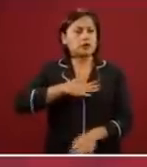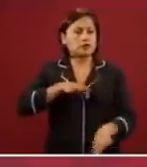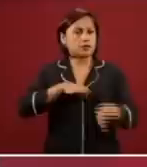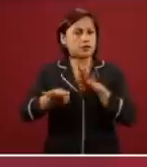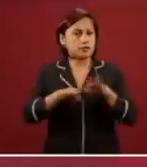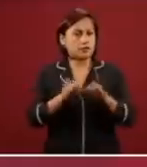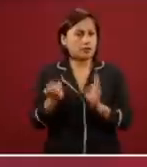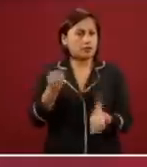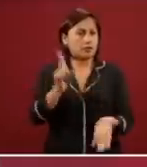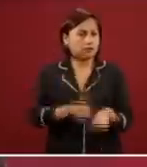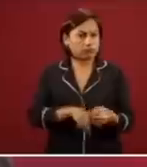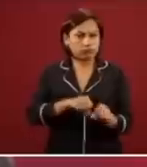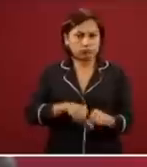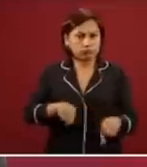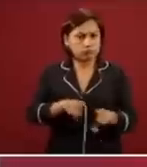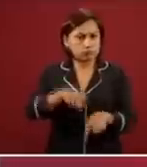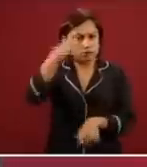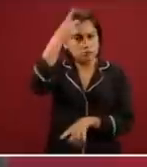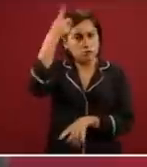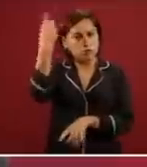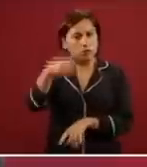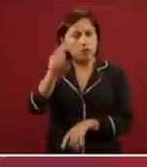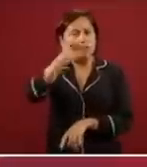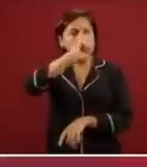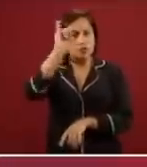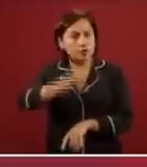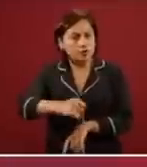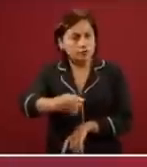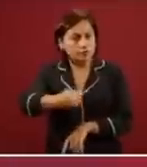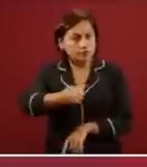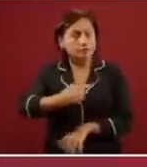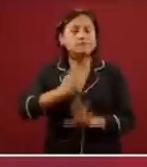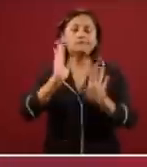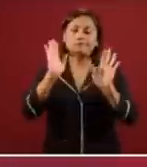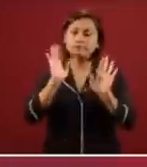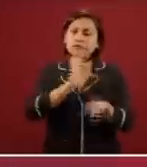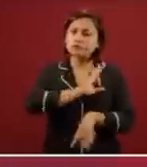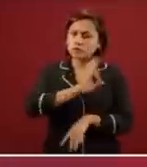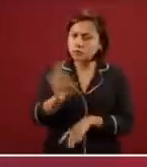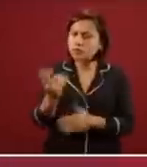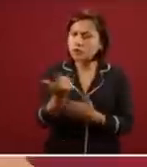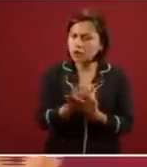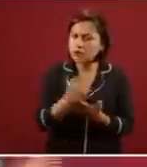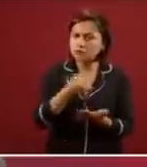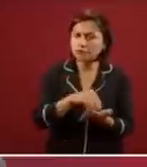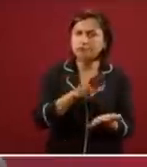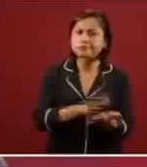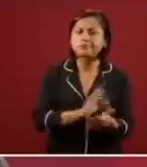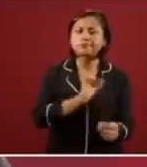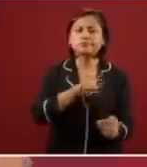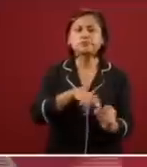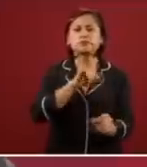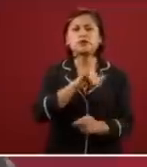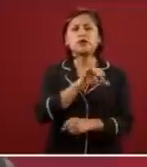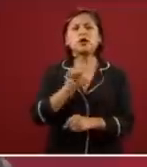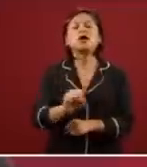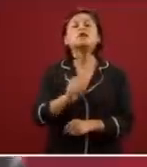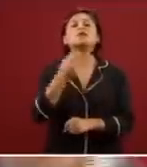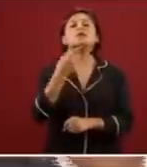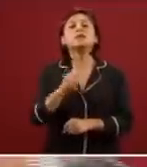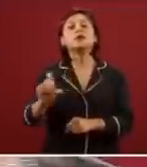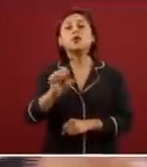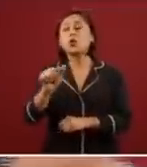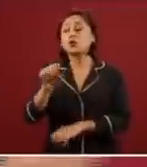sino trabajadores de la empresa. El asunto es algunas otras mecanismos de contratación de empresas grandes